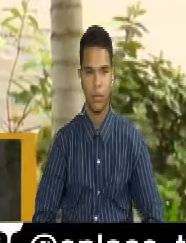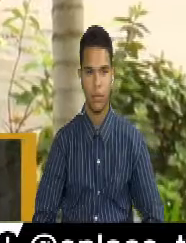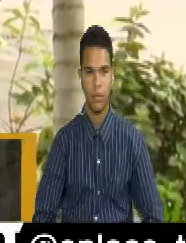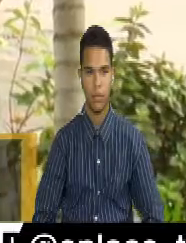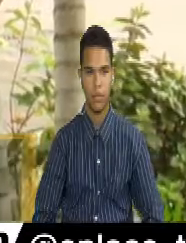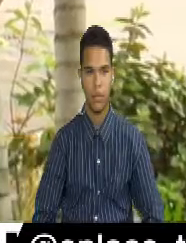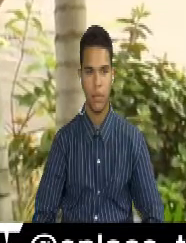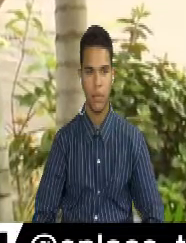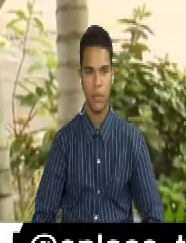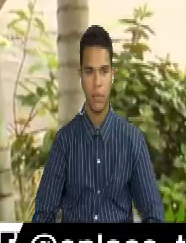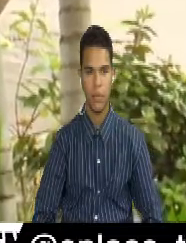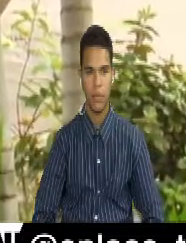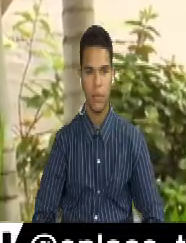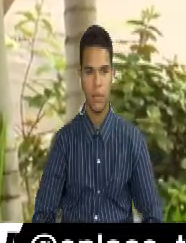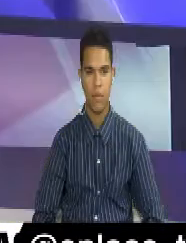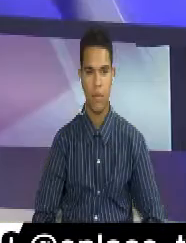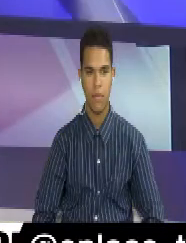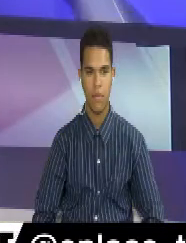gusto.